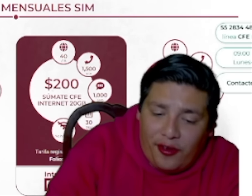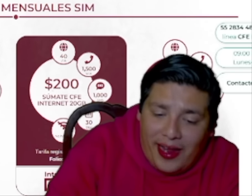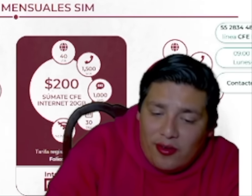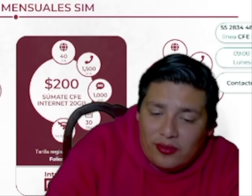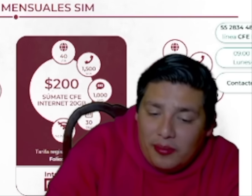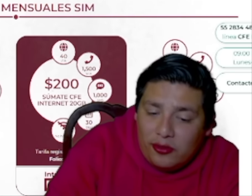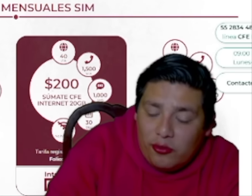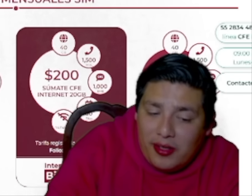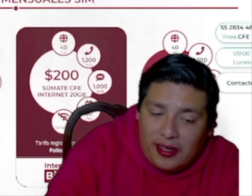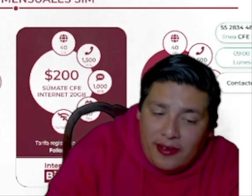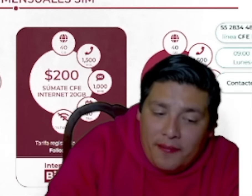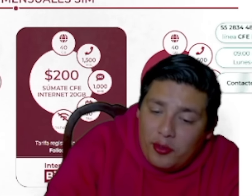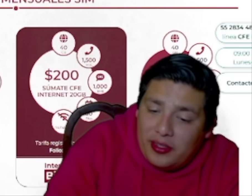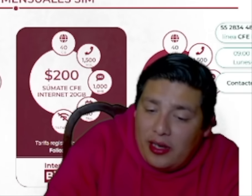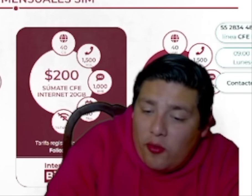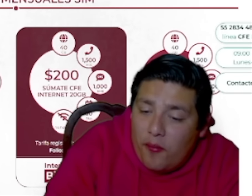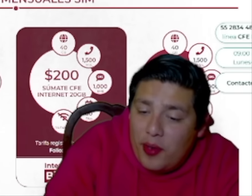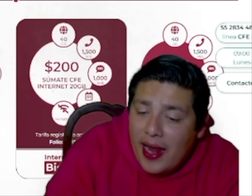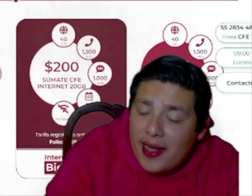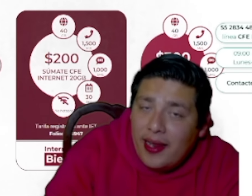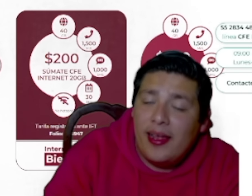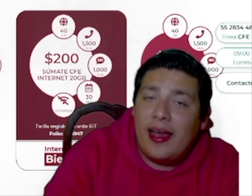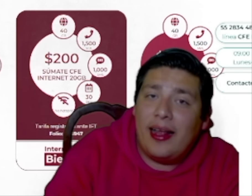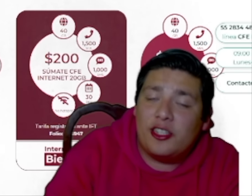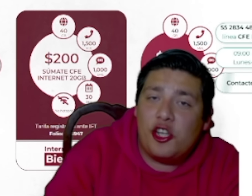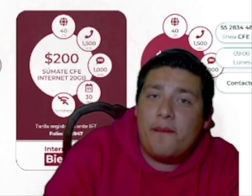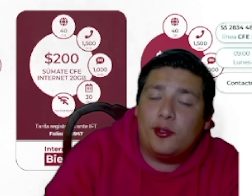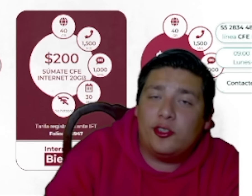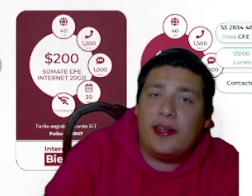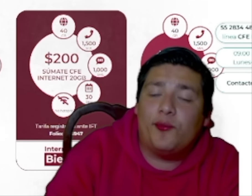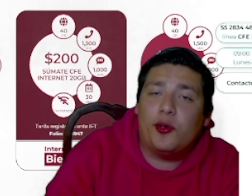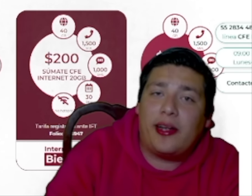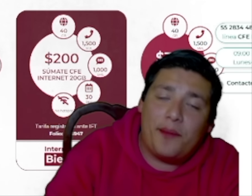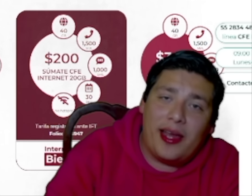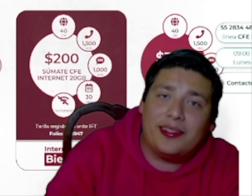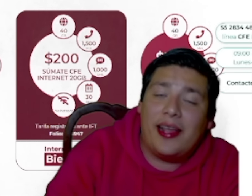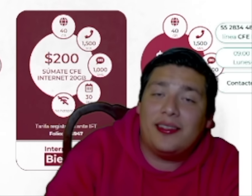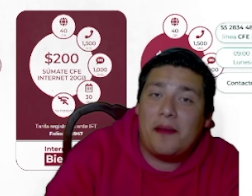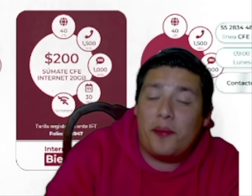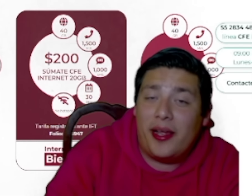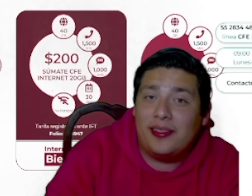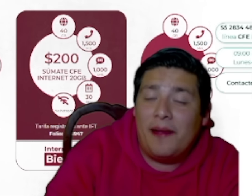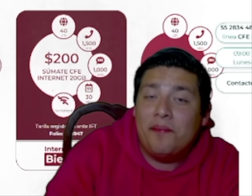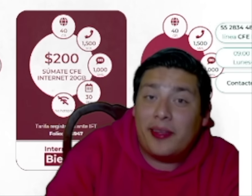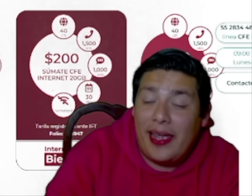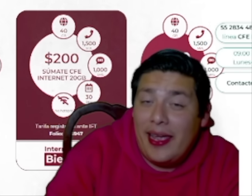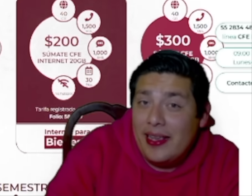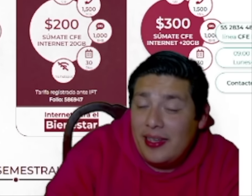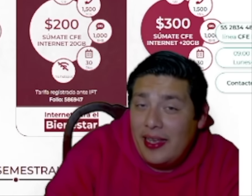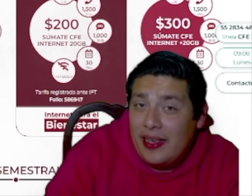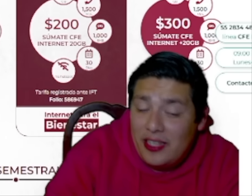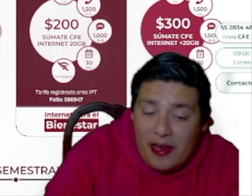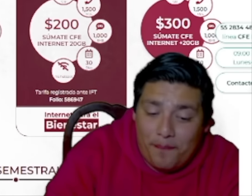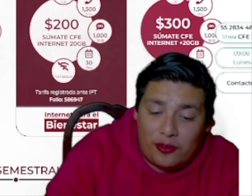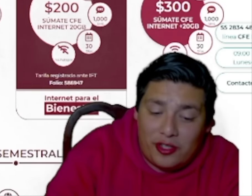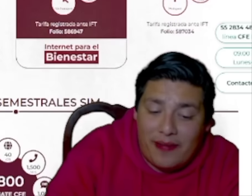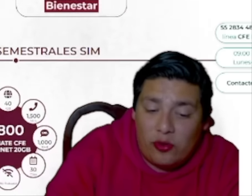la CFE y nos damos cuenta pues que conviene al 100% cambiarse a esta empresa que